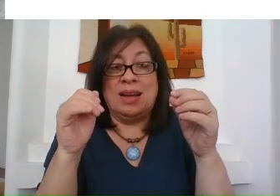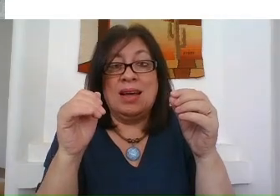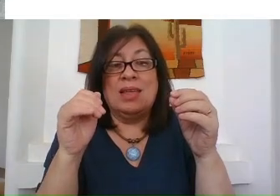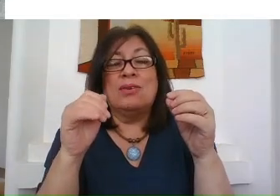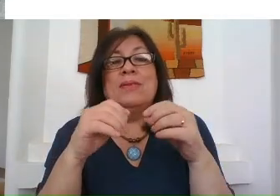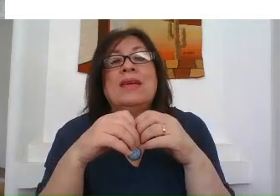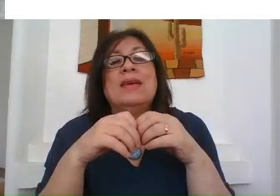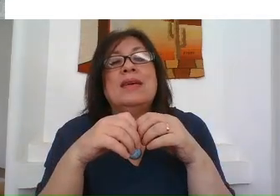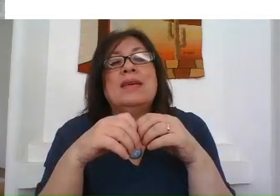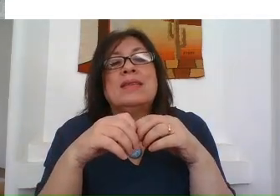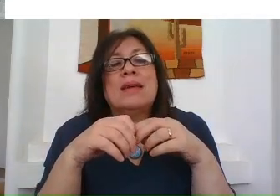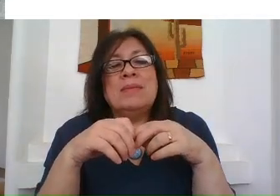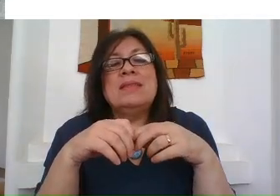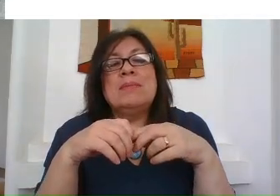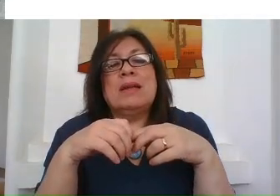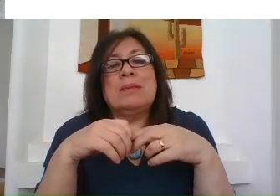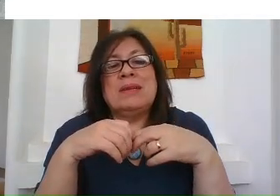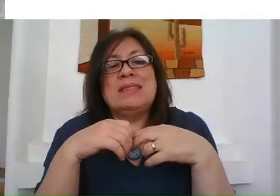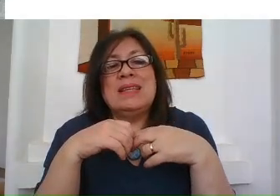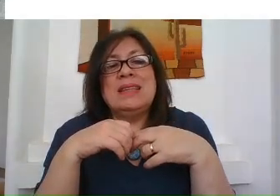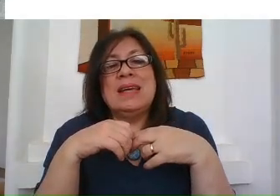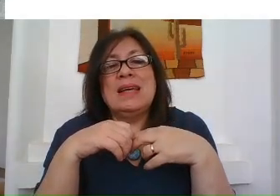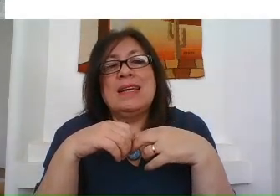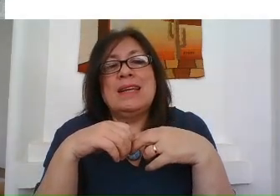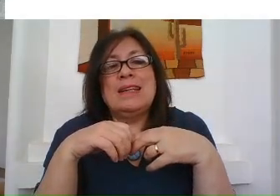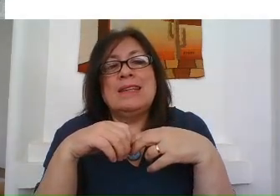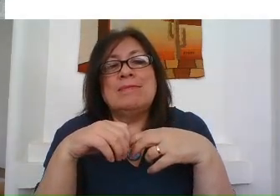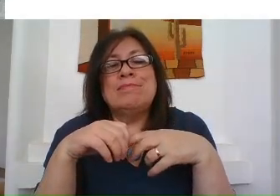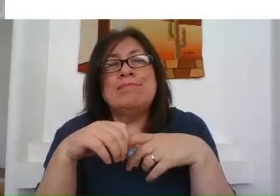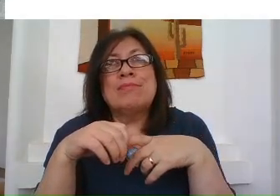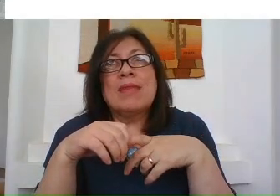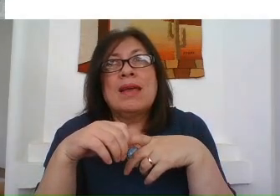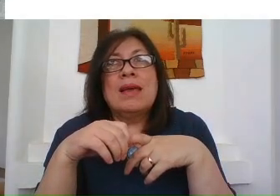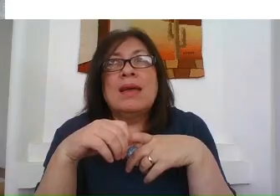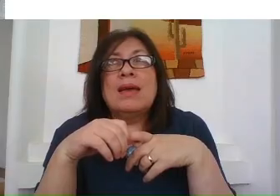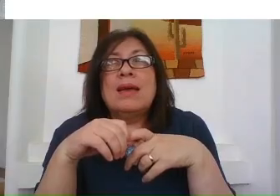psicomotor estancado, también se me representa